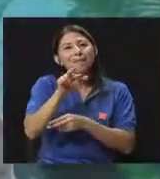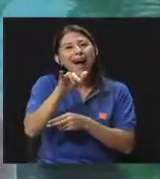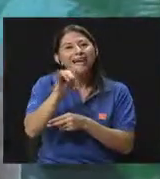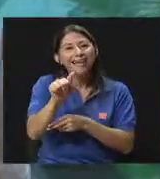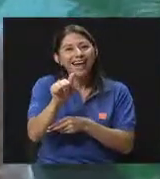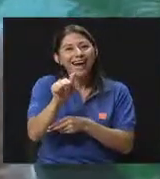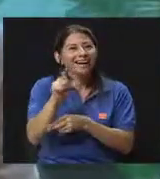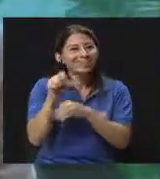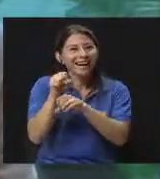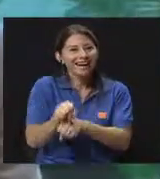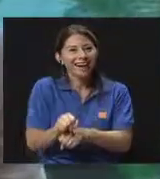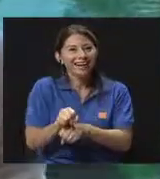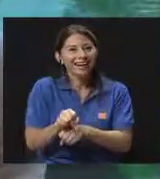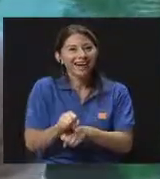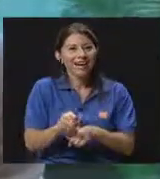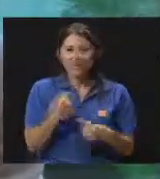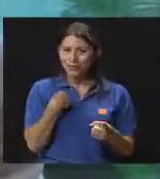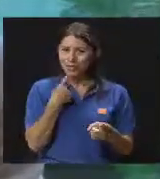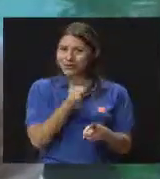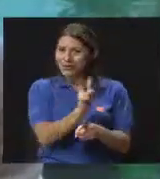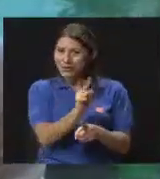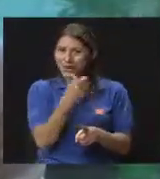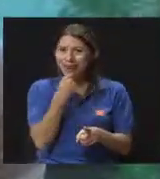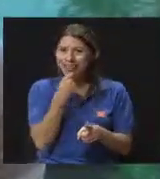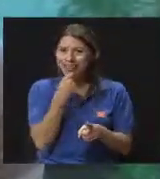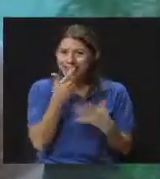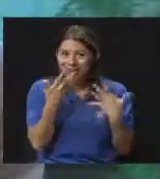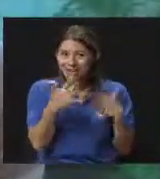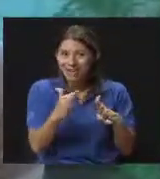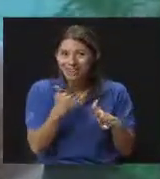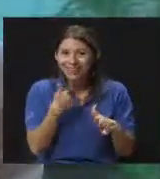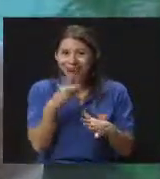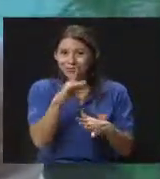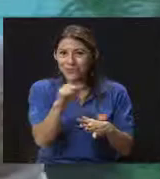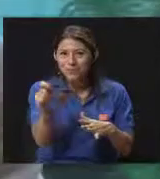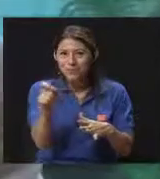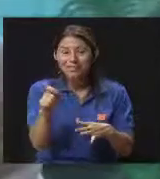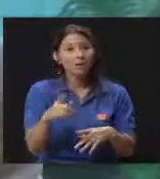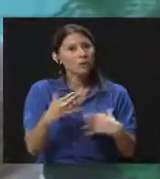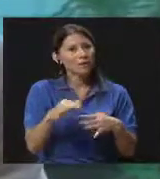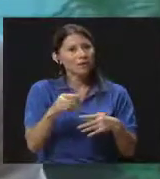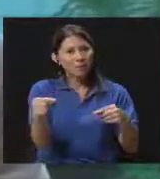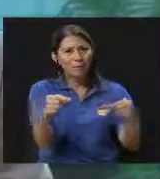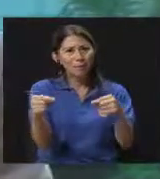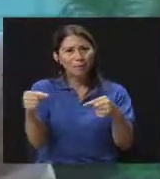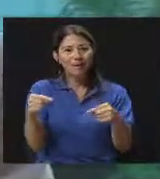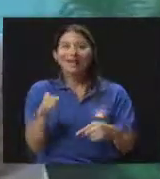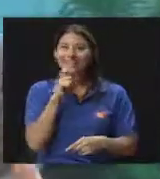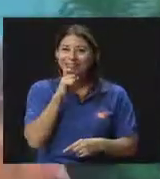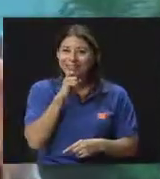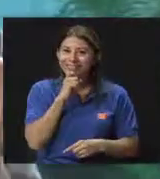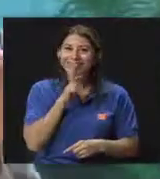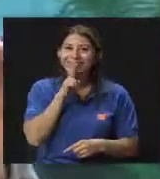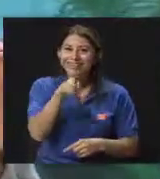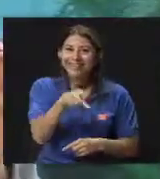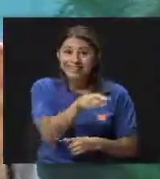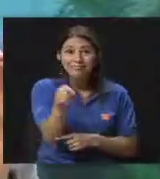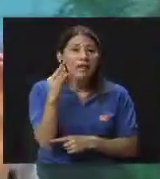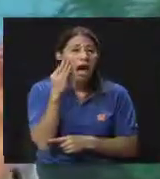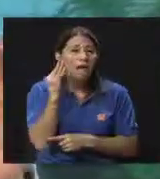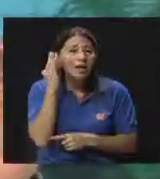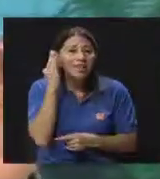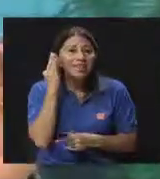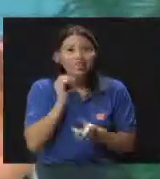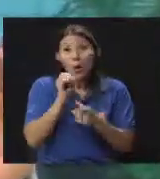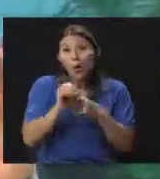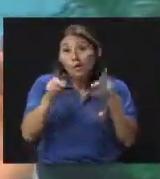tradicional, sí, que se y da. Y uno dice, no, la galletita hasta los 8, entonces es difícil, vos vieras que es difícil, y de alguna manera también para las abuelitas o ciertas personas